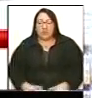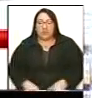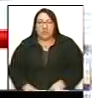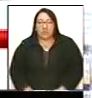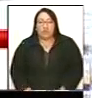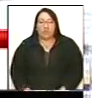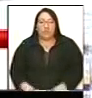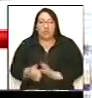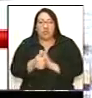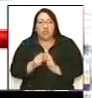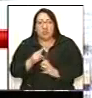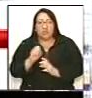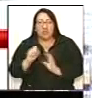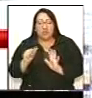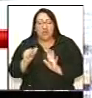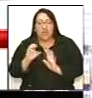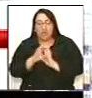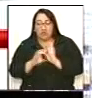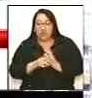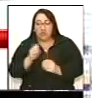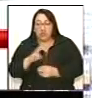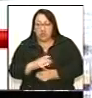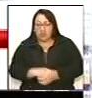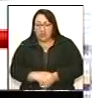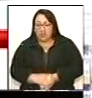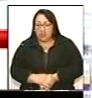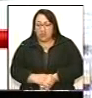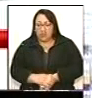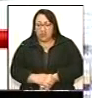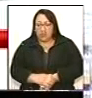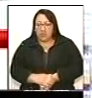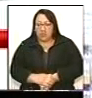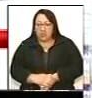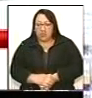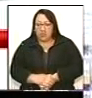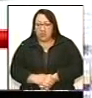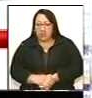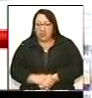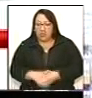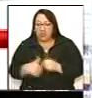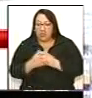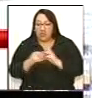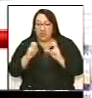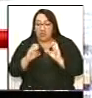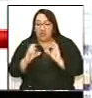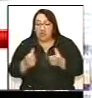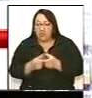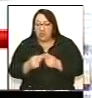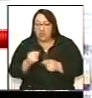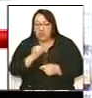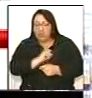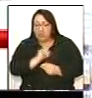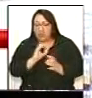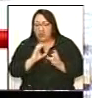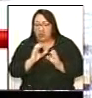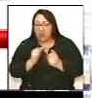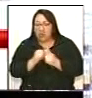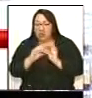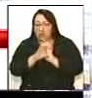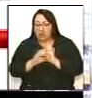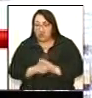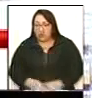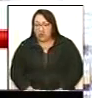El artículo 106 de la Constitución establece que todo órgano constitucional, y la Comisión es un órgano creado por la